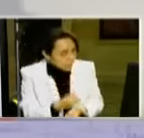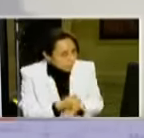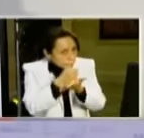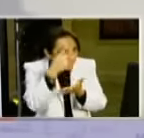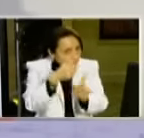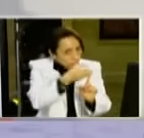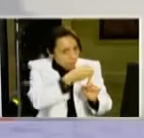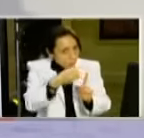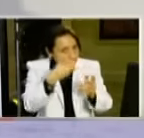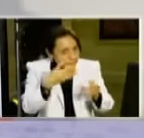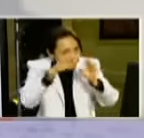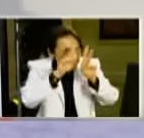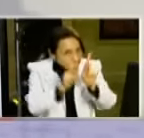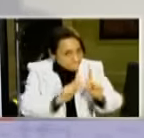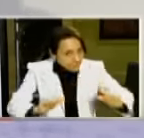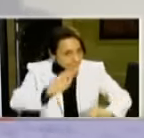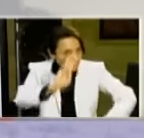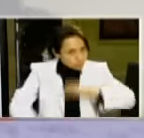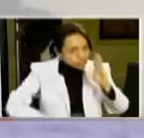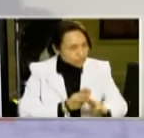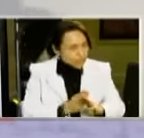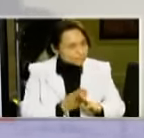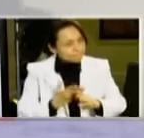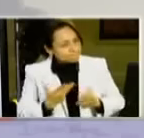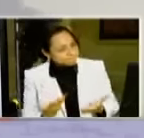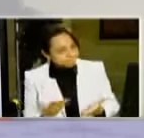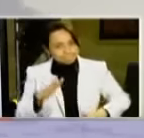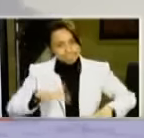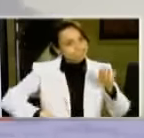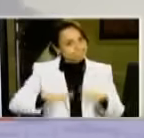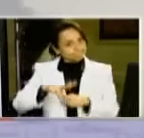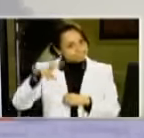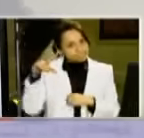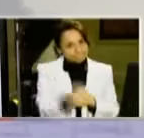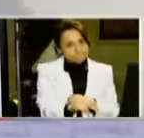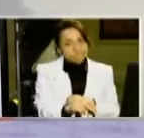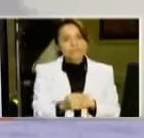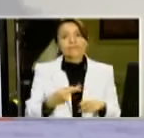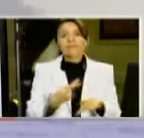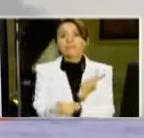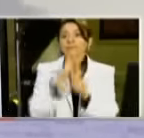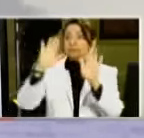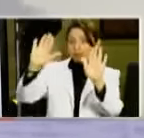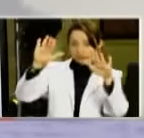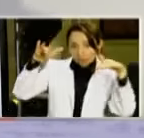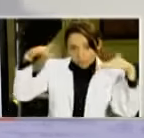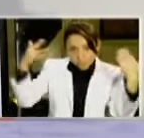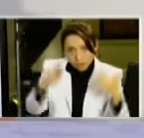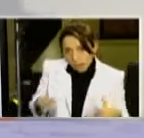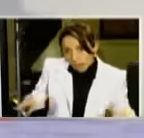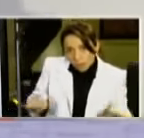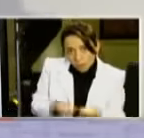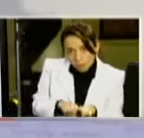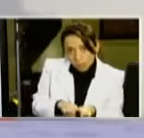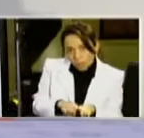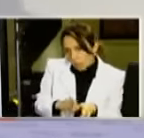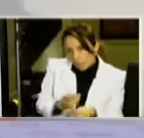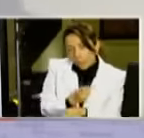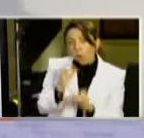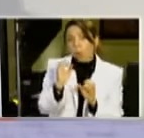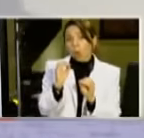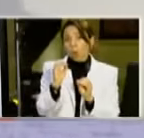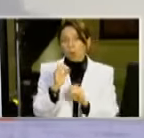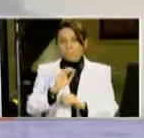palabras, el pronóstico de un mundo manejado por las grandes multinacionales y los propietarios del capital, en que los